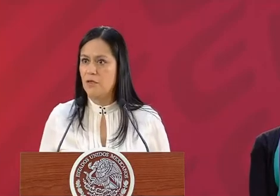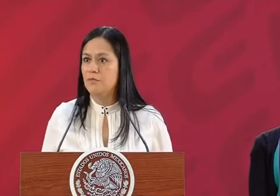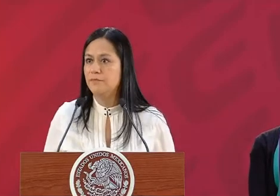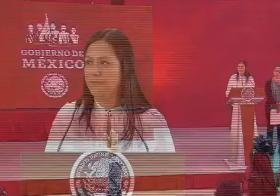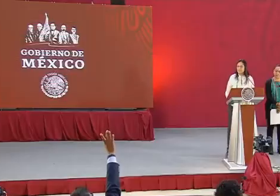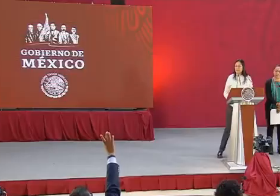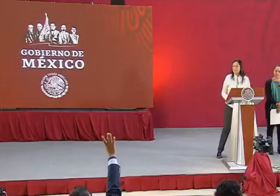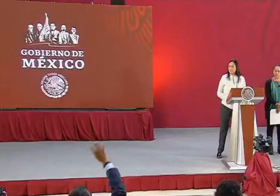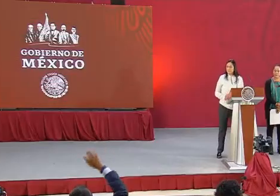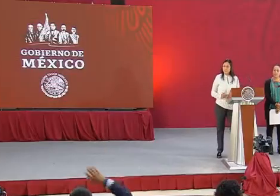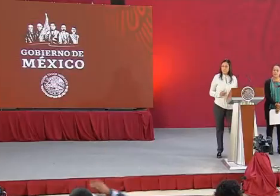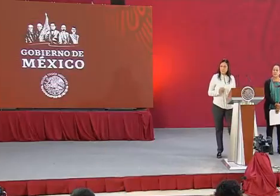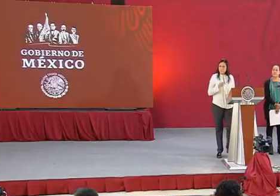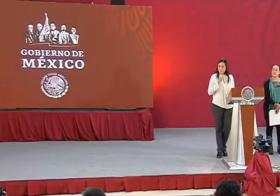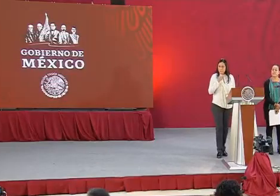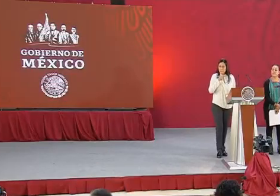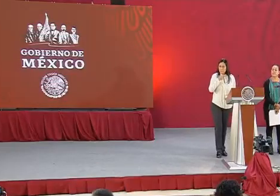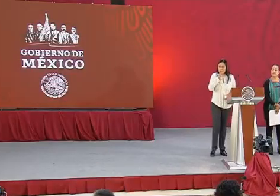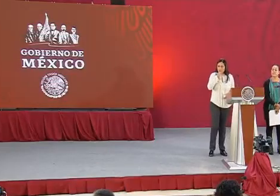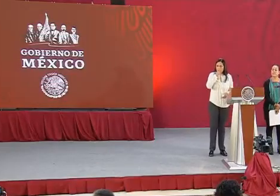situación.